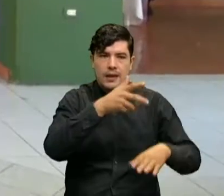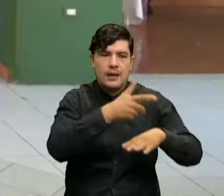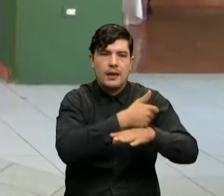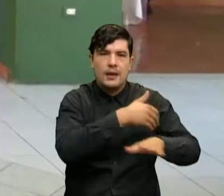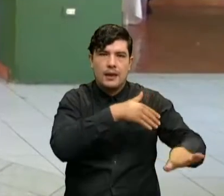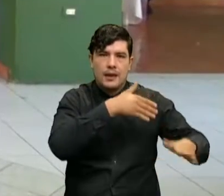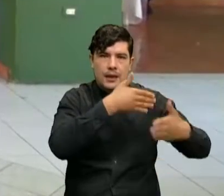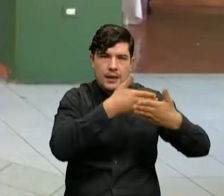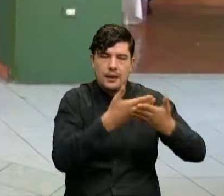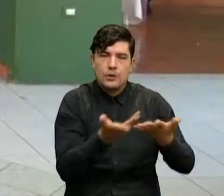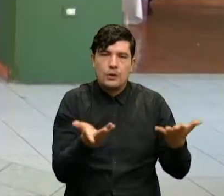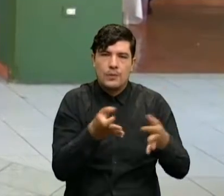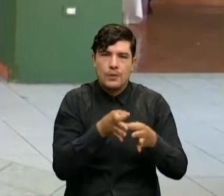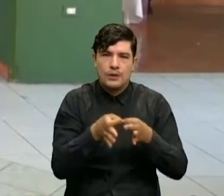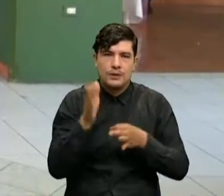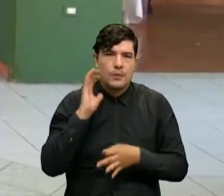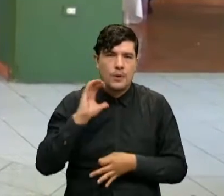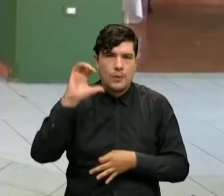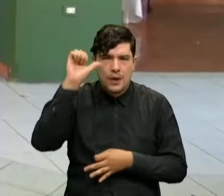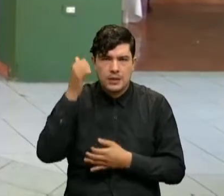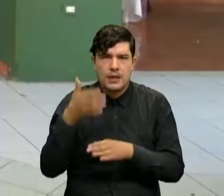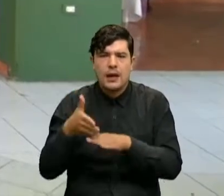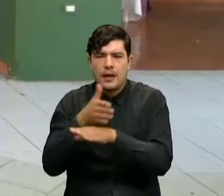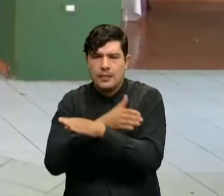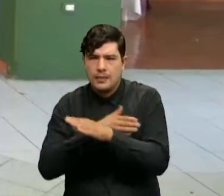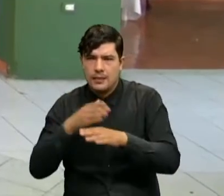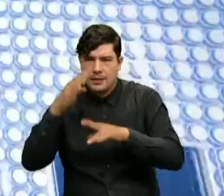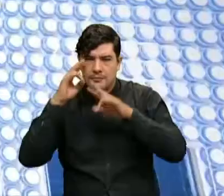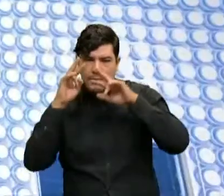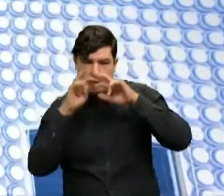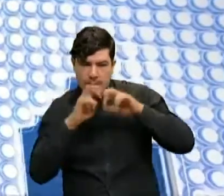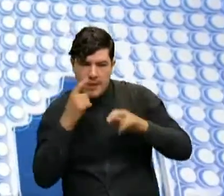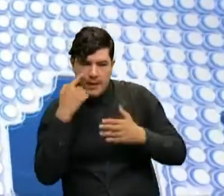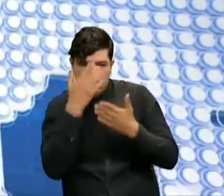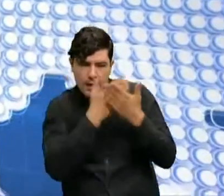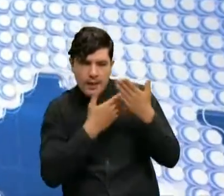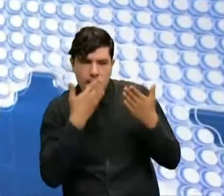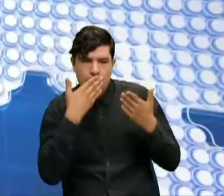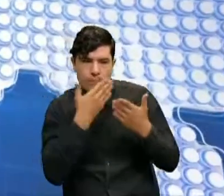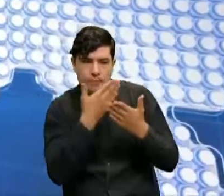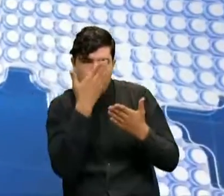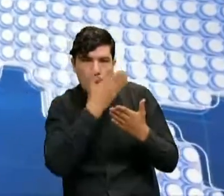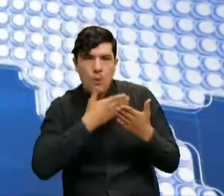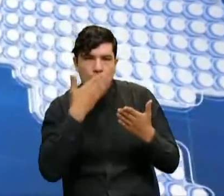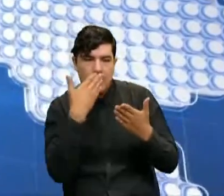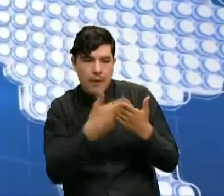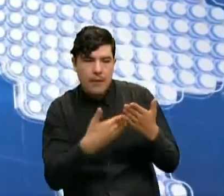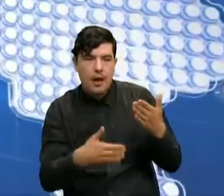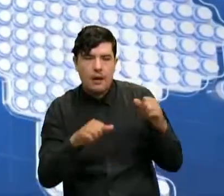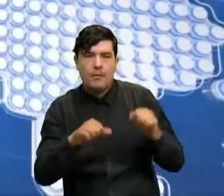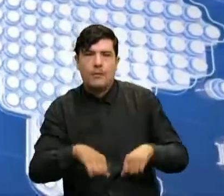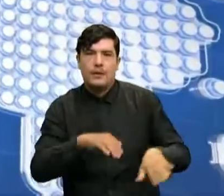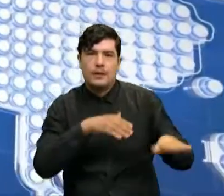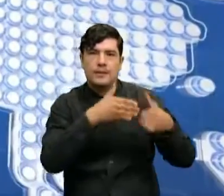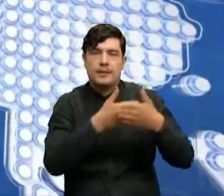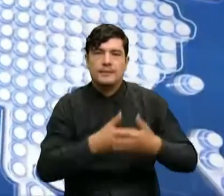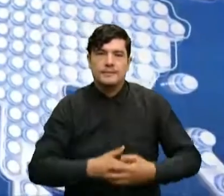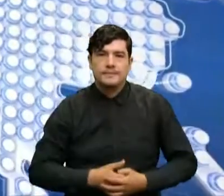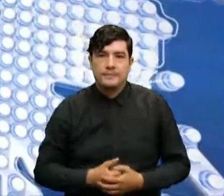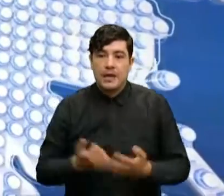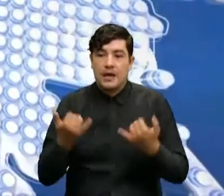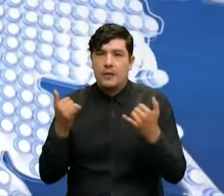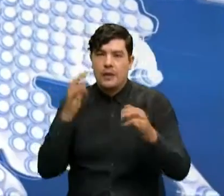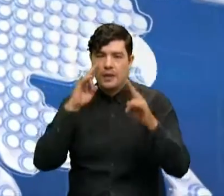contando con todo el caudal probatorio que nos da la posibilidad de generar ese cierre. Las autoridades manifestaron que con los videos que circulan en